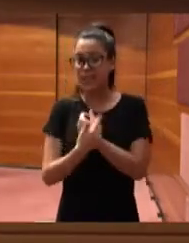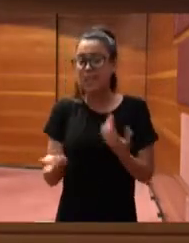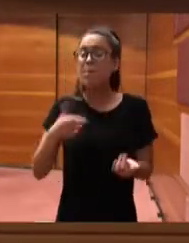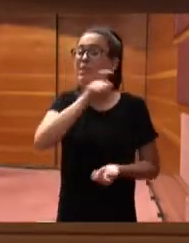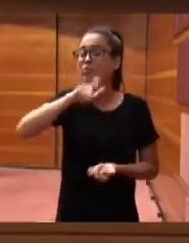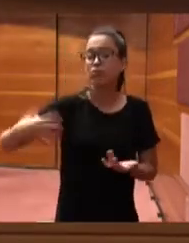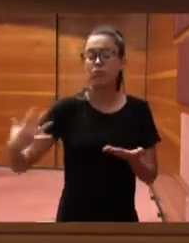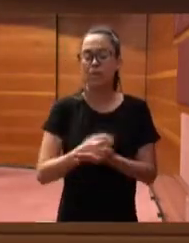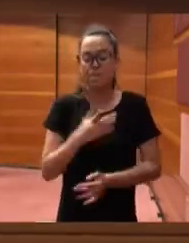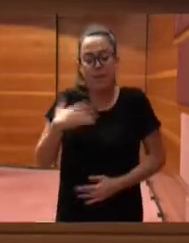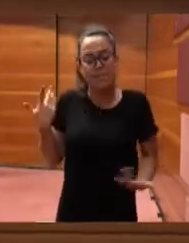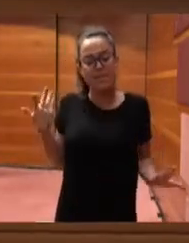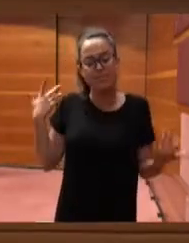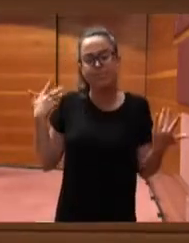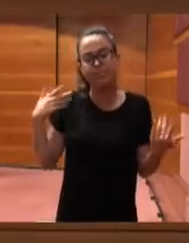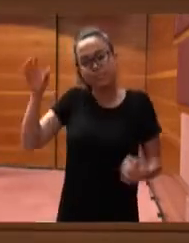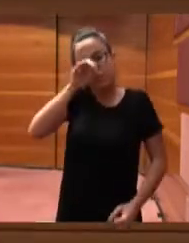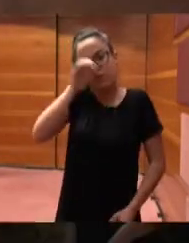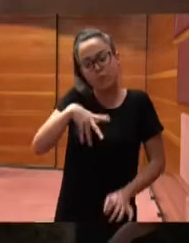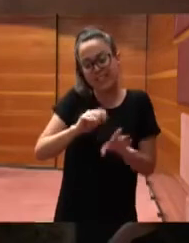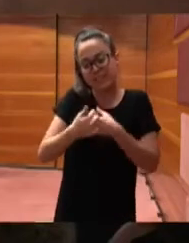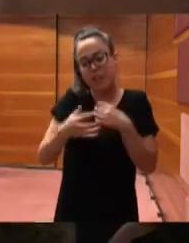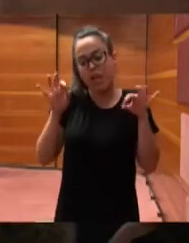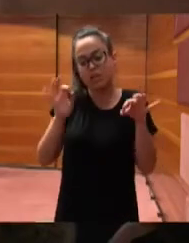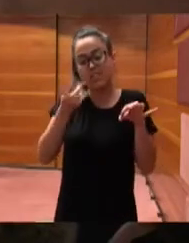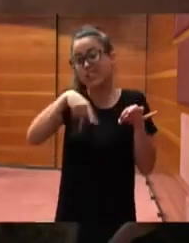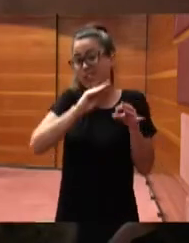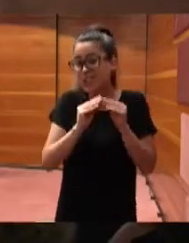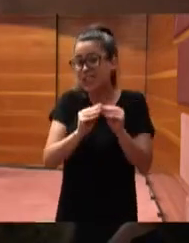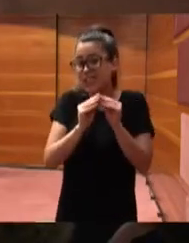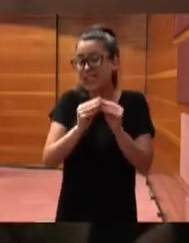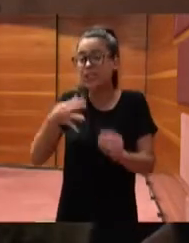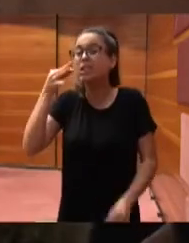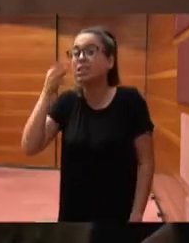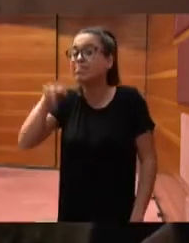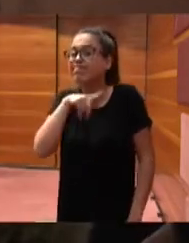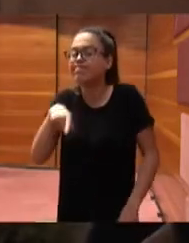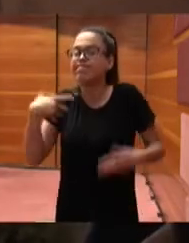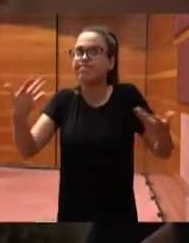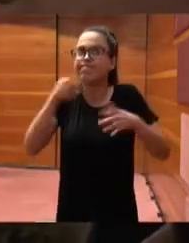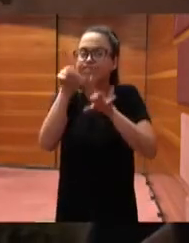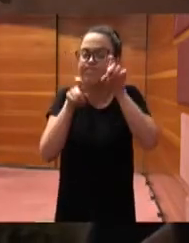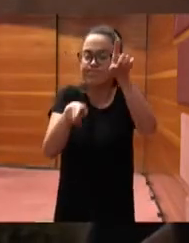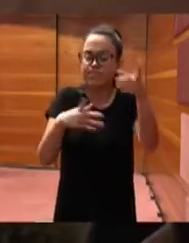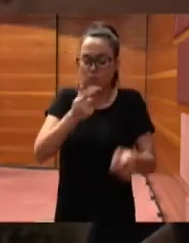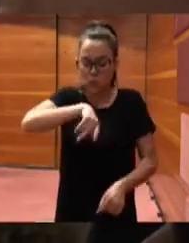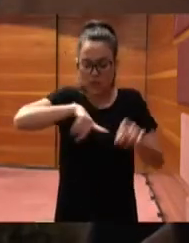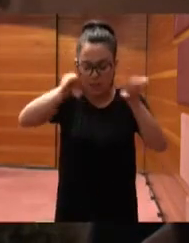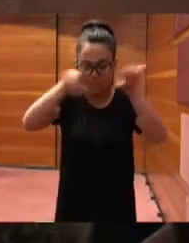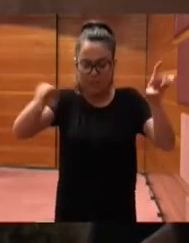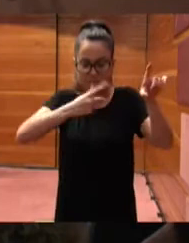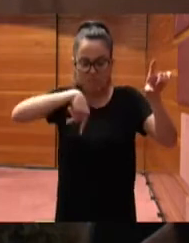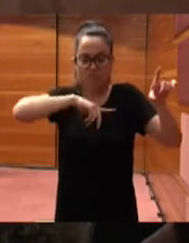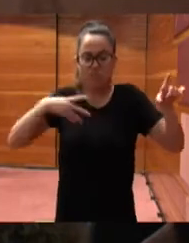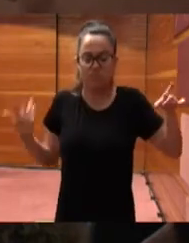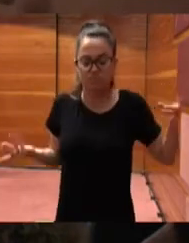participación y no sé hasta qué punto lo estamos haciendo evidente. Lo que sale más en prensa no es el trabajo que ha habido que tomar